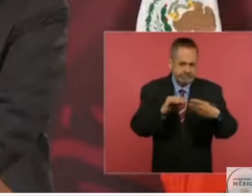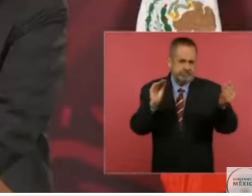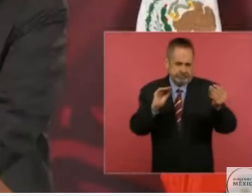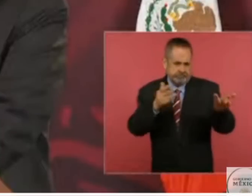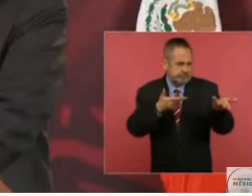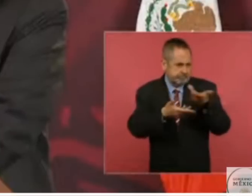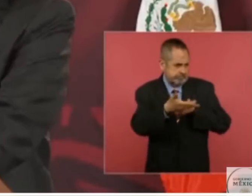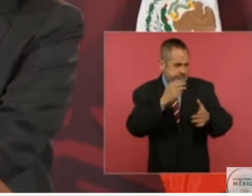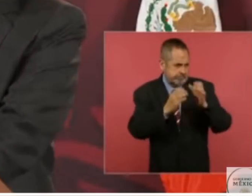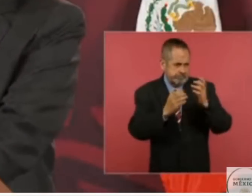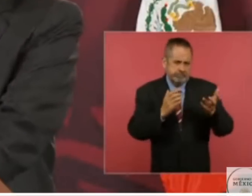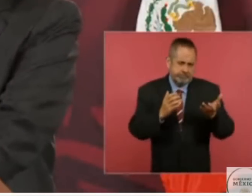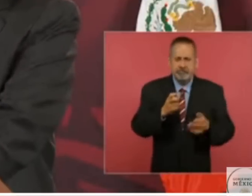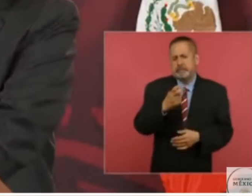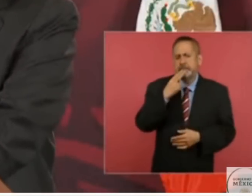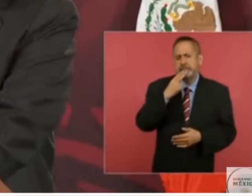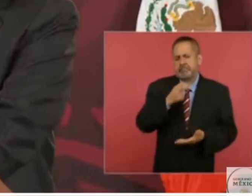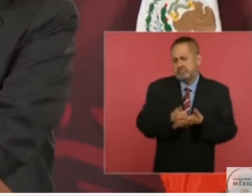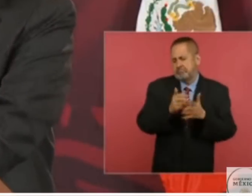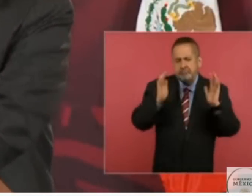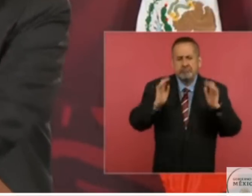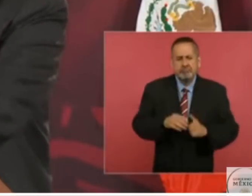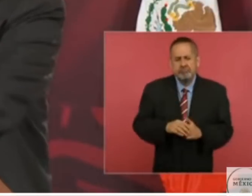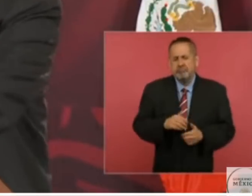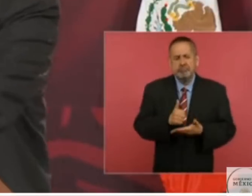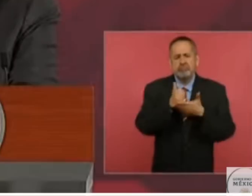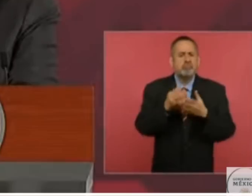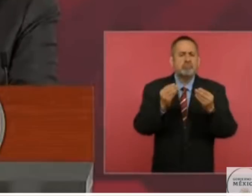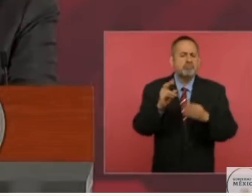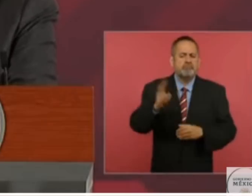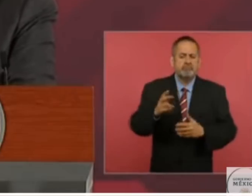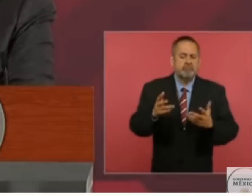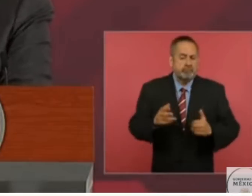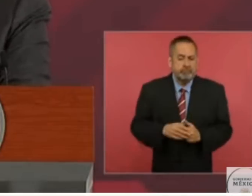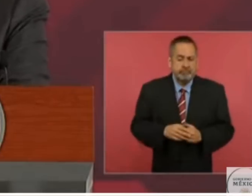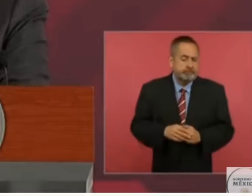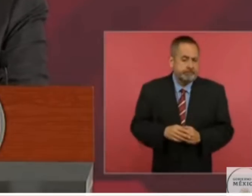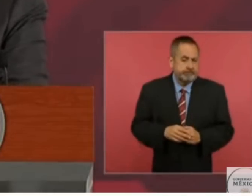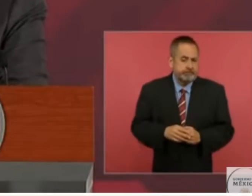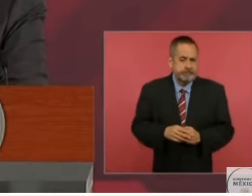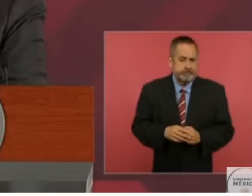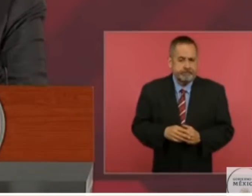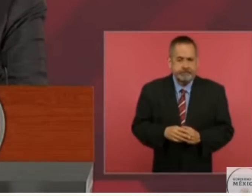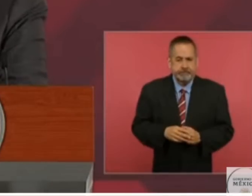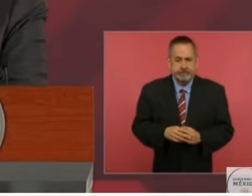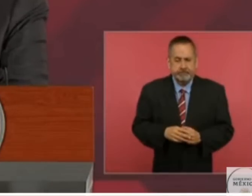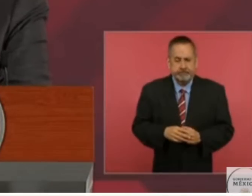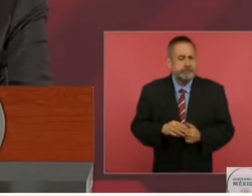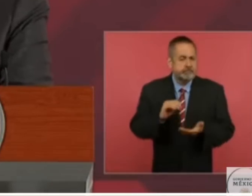nos va a ayudar bastante. Nos ayuda mucho que siga el